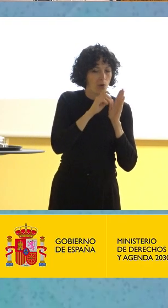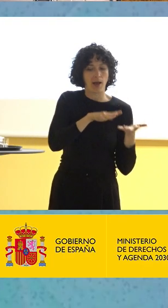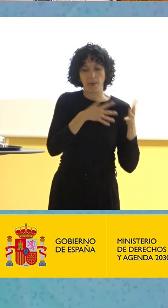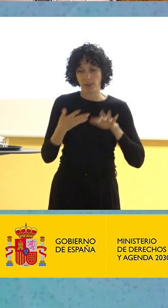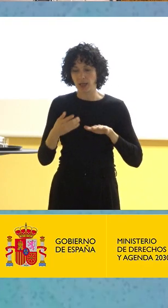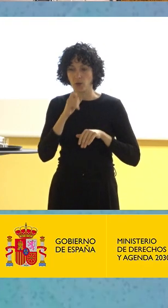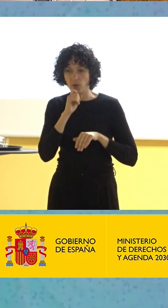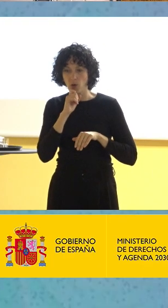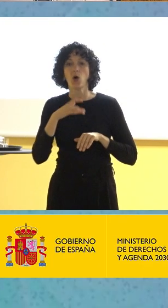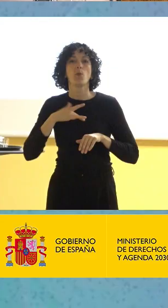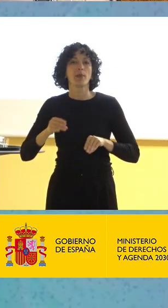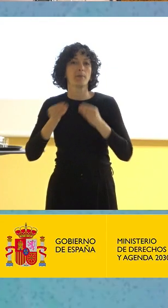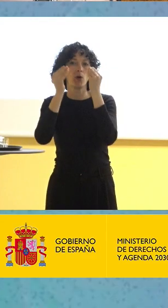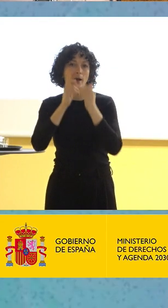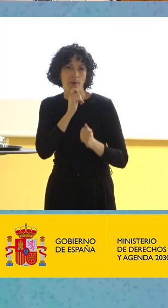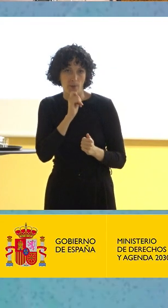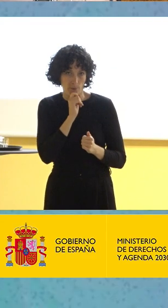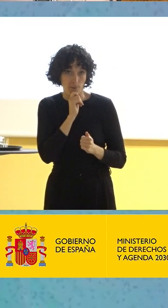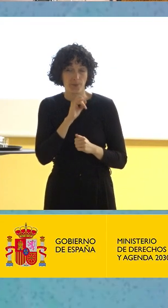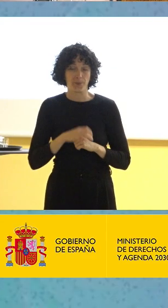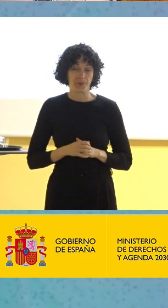qué posibilidades de mejora habría.